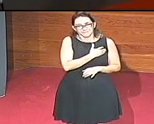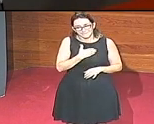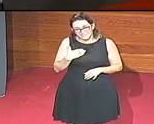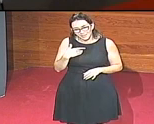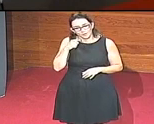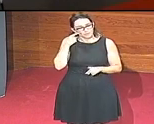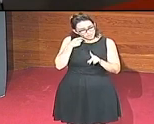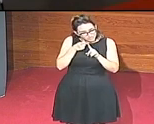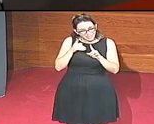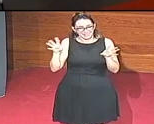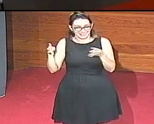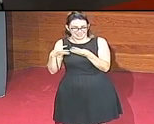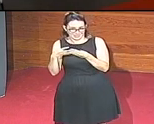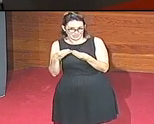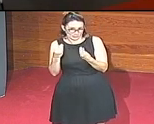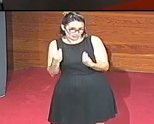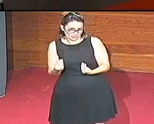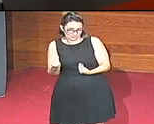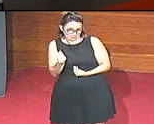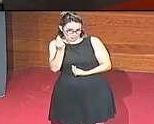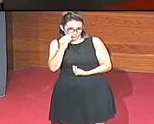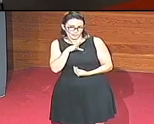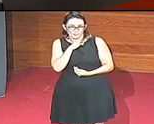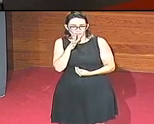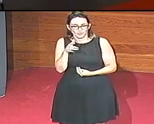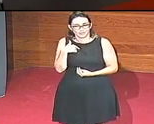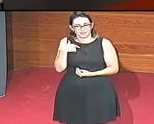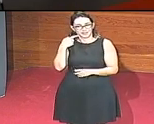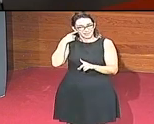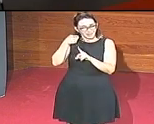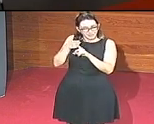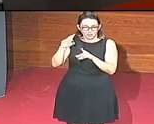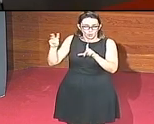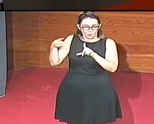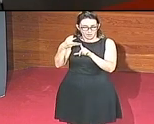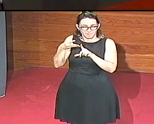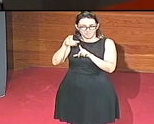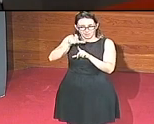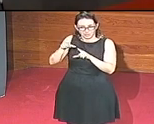para internet porque al final lo que tienes que hacer es atraer lectores de la web